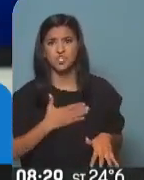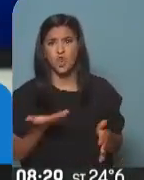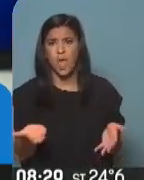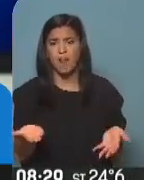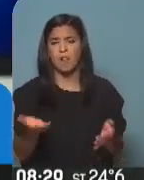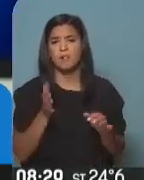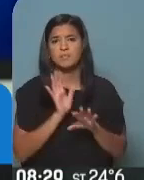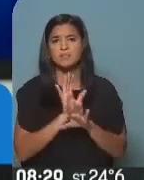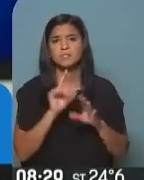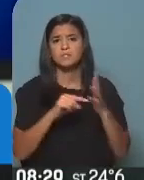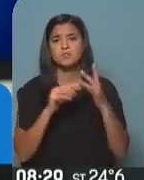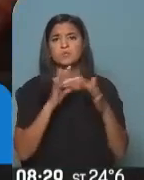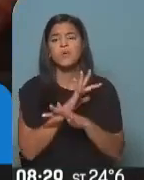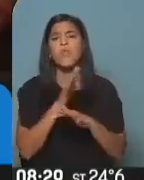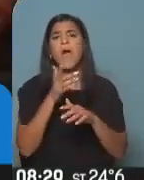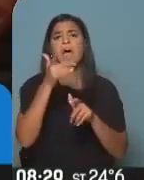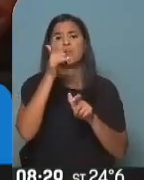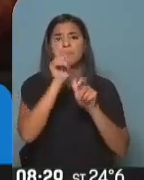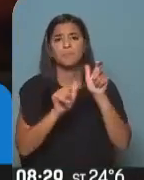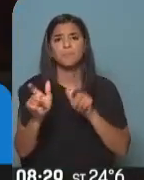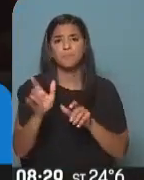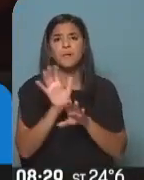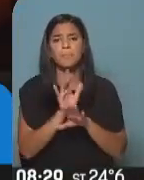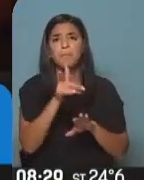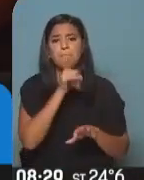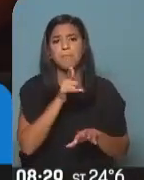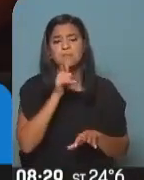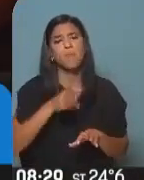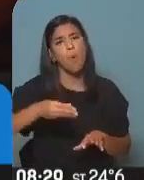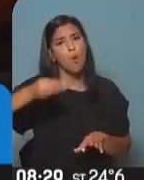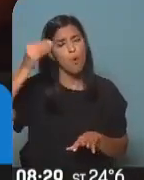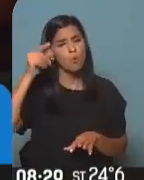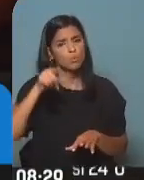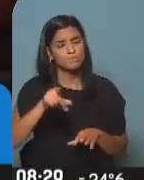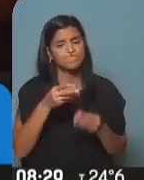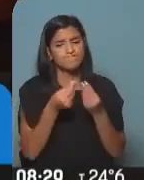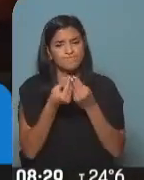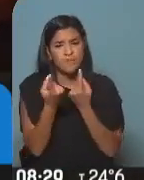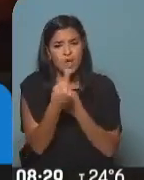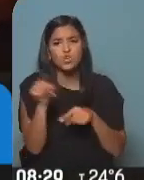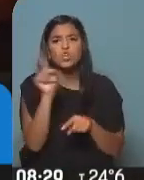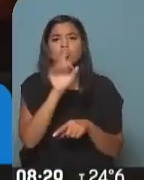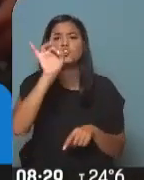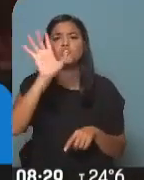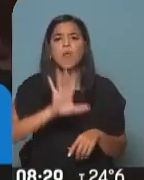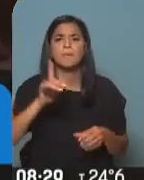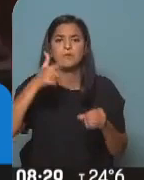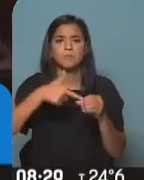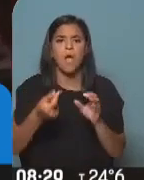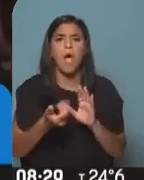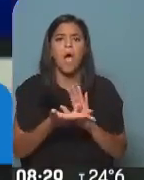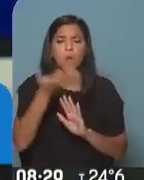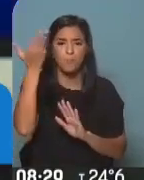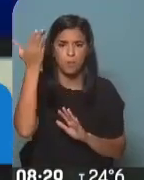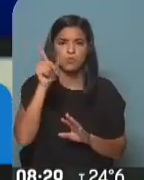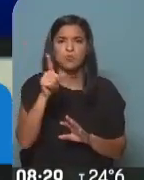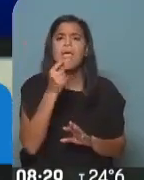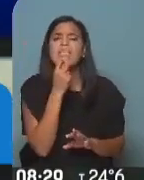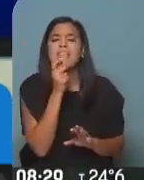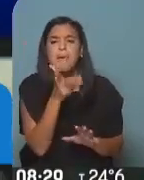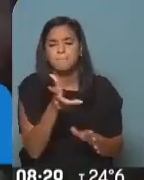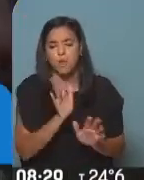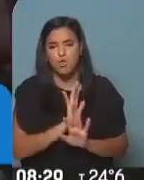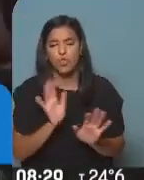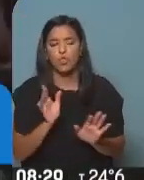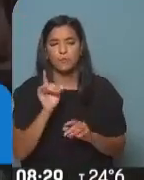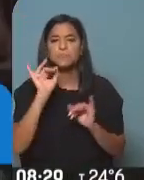como ciudadanos y como sociedad, Me ¿no? parece que nos pasan muchas cosas a nosotros, ¿no? No es solamente el aumento del combustible, No, que por eso, te también lo doy lo como un tenemos, ejemplo. pero todos